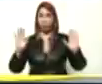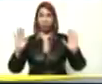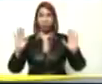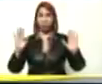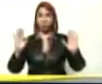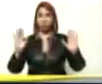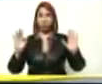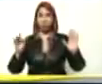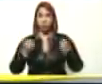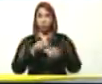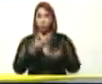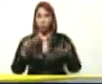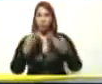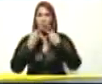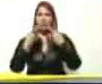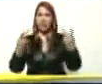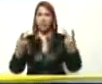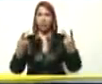Voy a sacar un decreto,